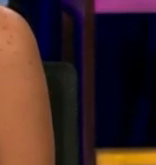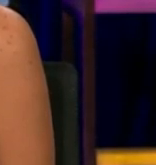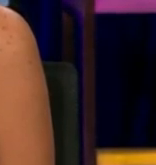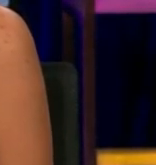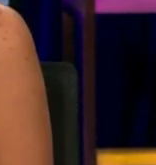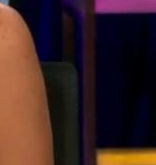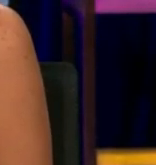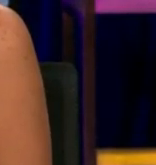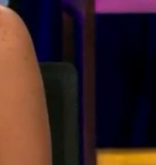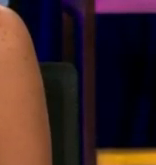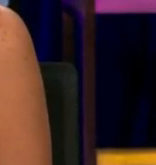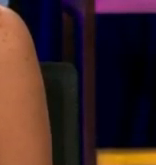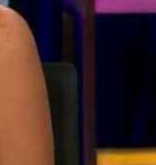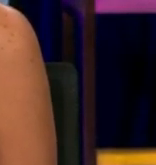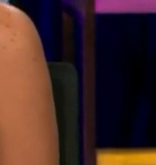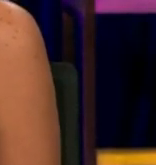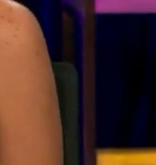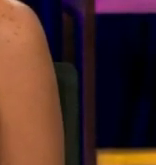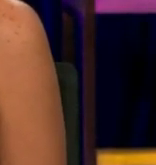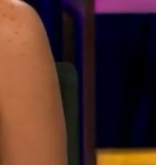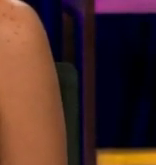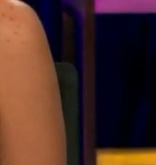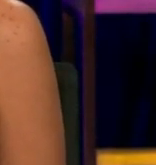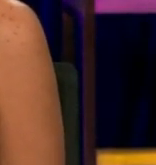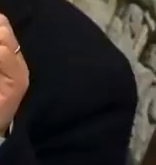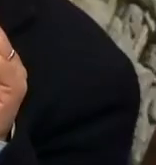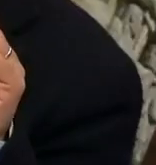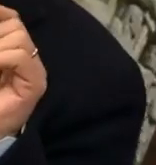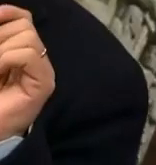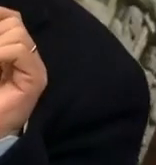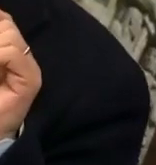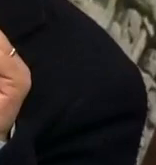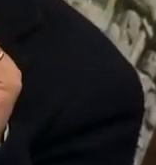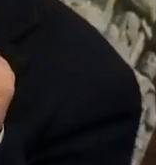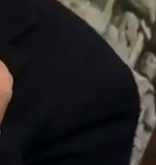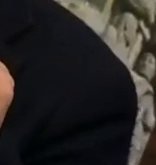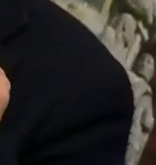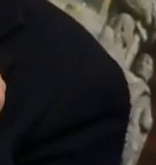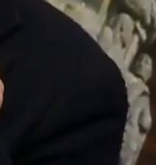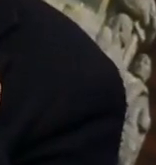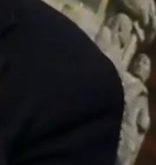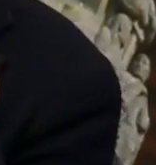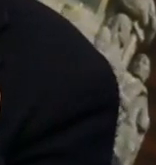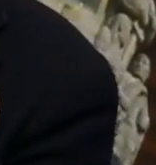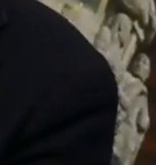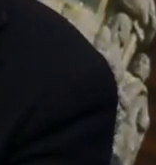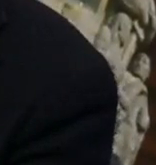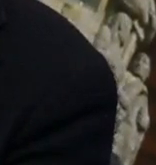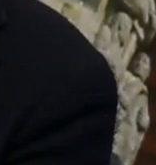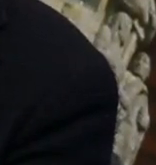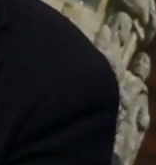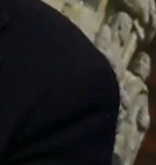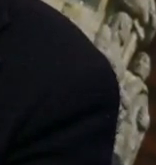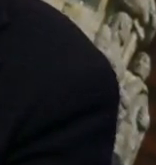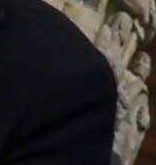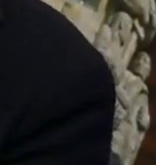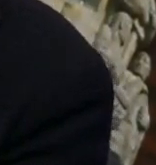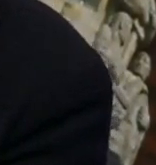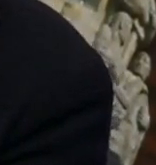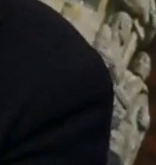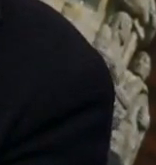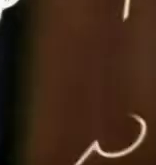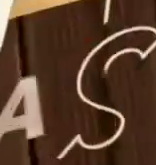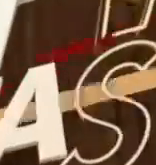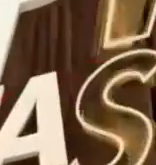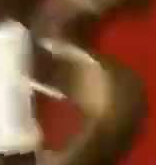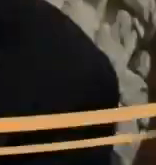que nunca, ¿no? Ay, oye. ¿Qué pasó? Pero, perdón, Meche, pero... Pero no solo si es un servidor público, si es un ciudadano